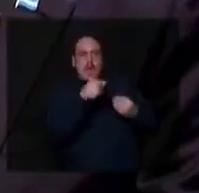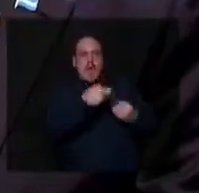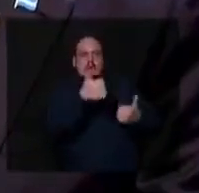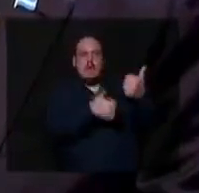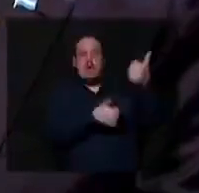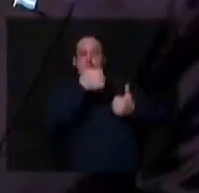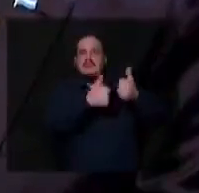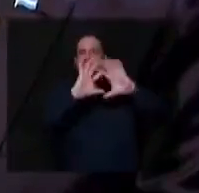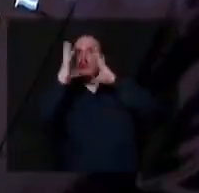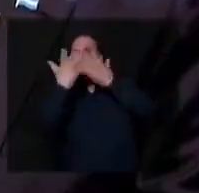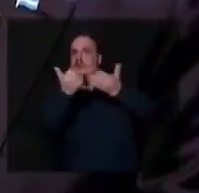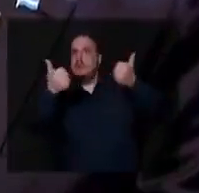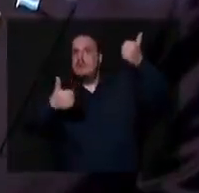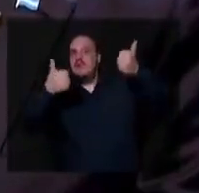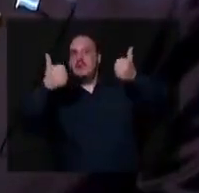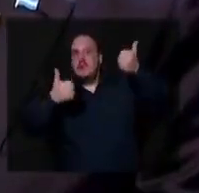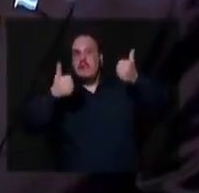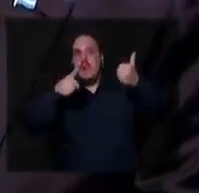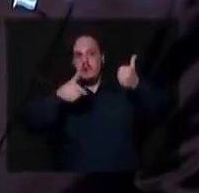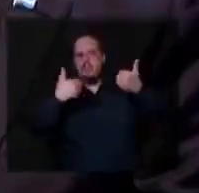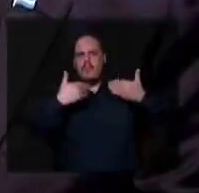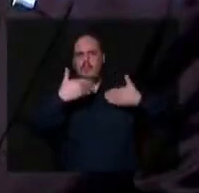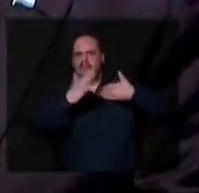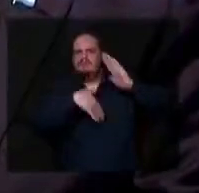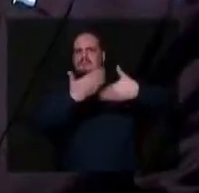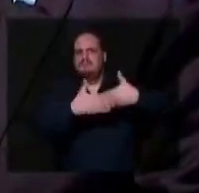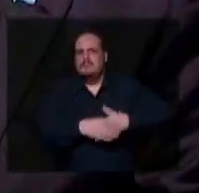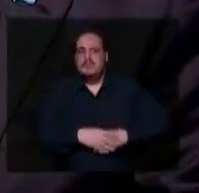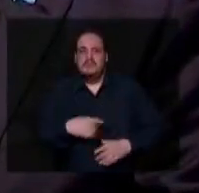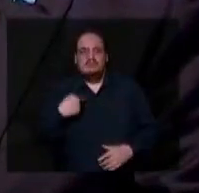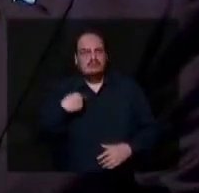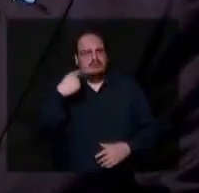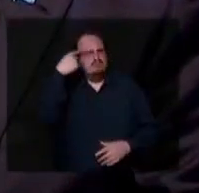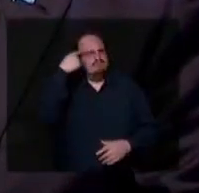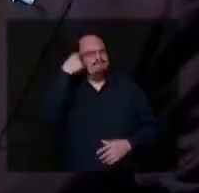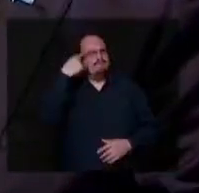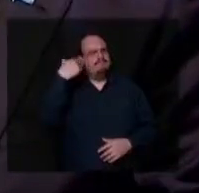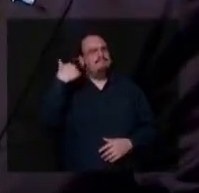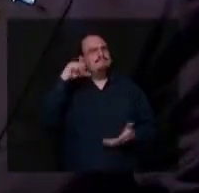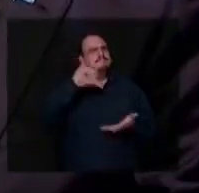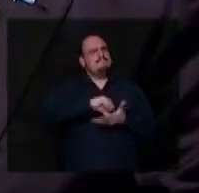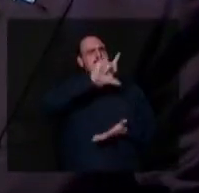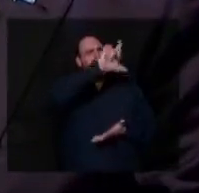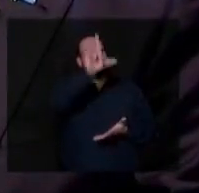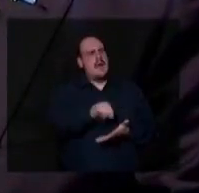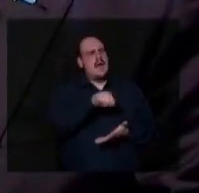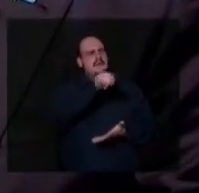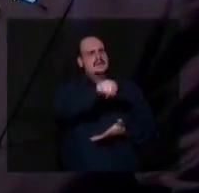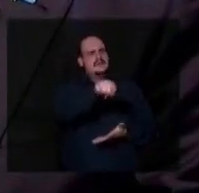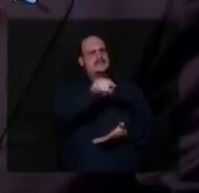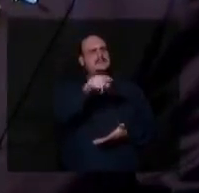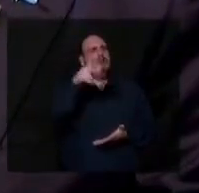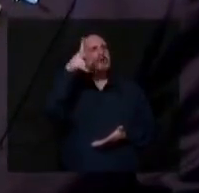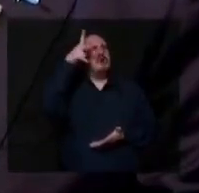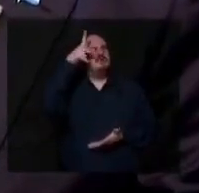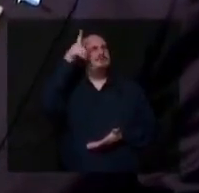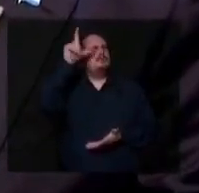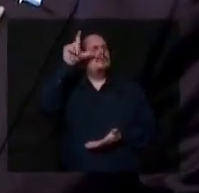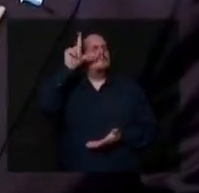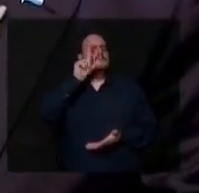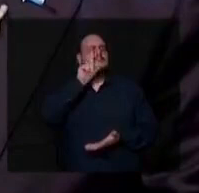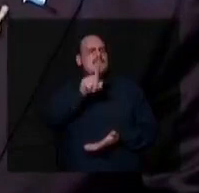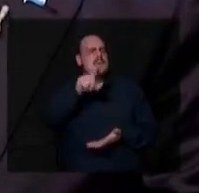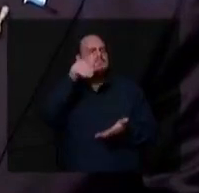nada cuando el presidente de la corte dice que mi ley no leyó la